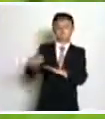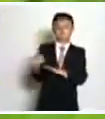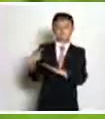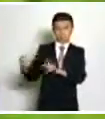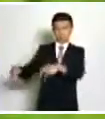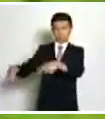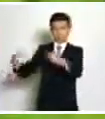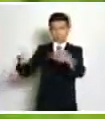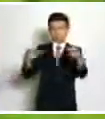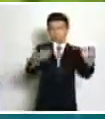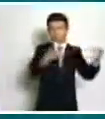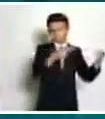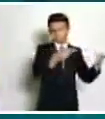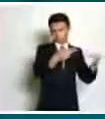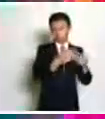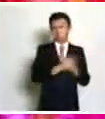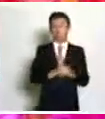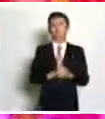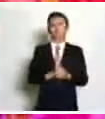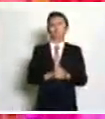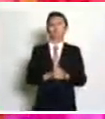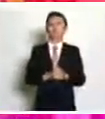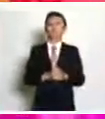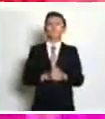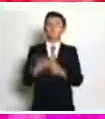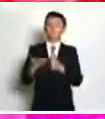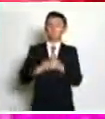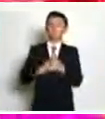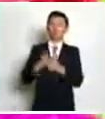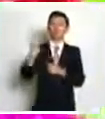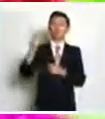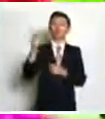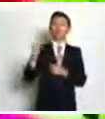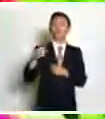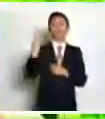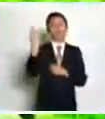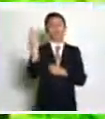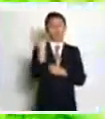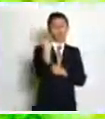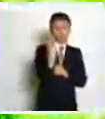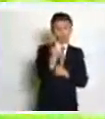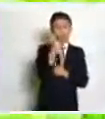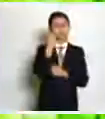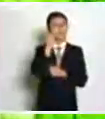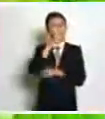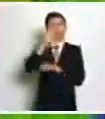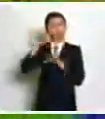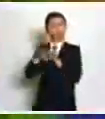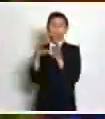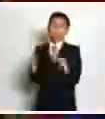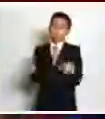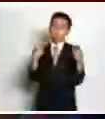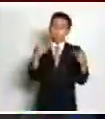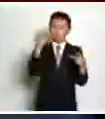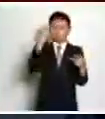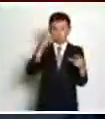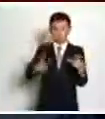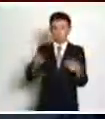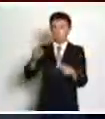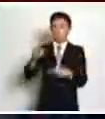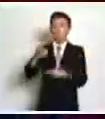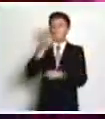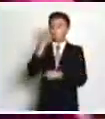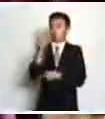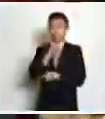abastecer al mercado. Este 1 y 2 de noviembre esperan vender toda su producción, pues aunque no son flores tradicionales al